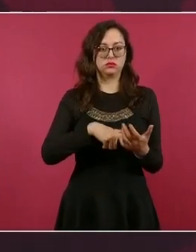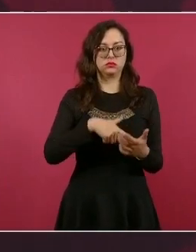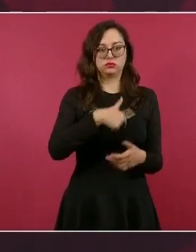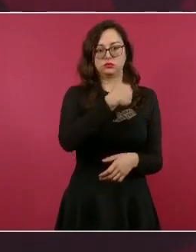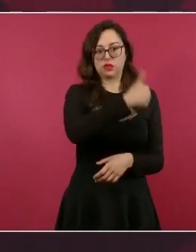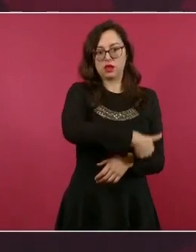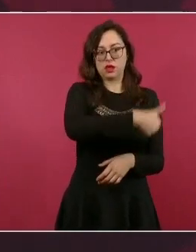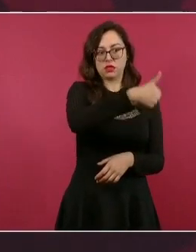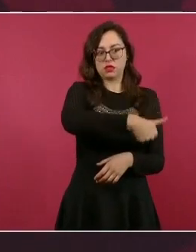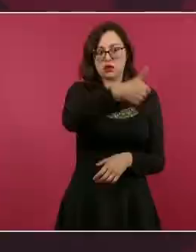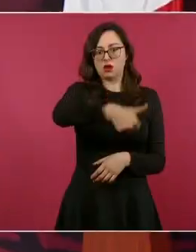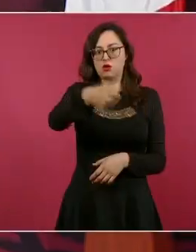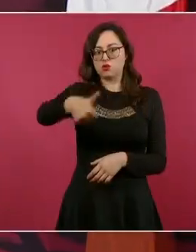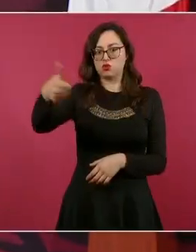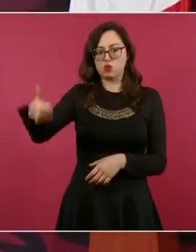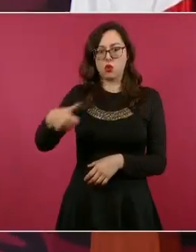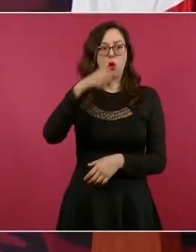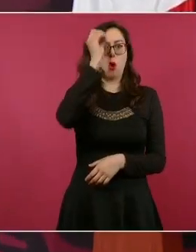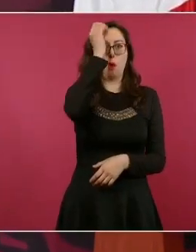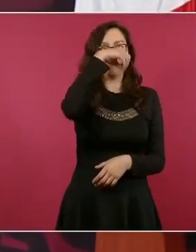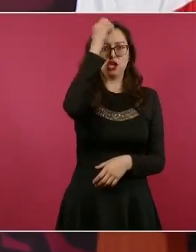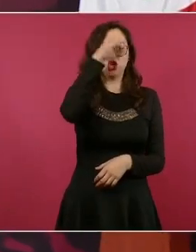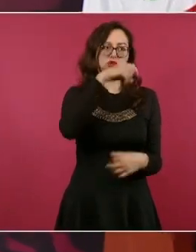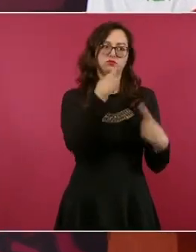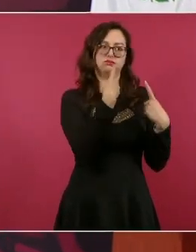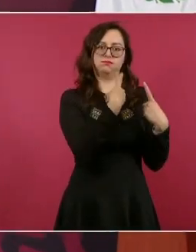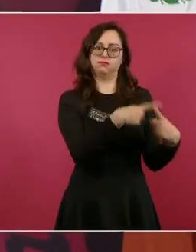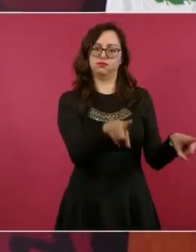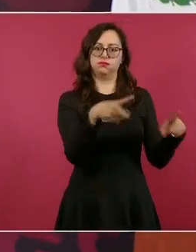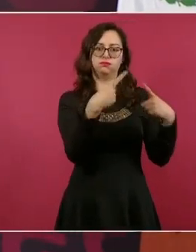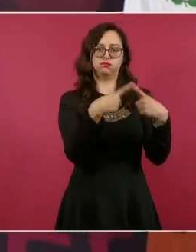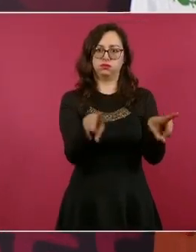Los gobiernos no son monolíticos.